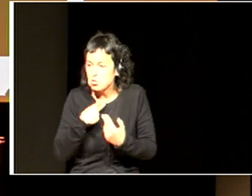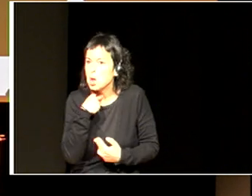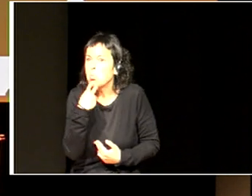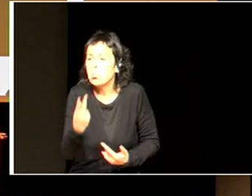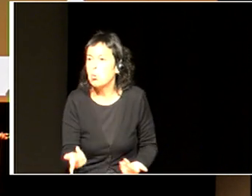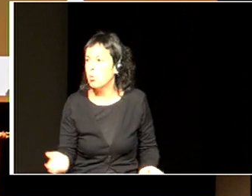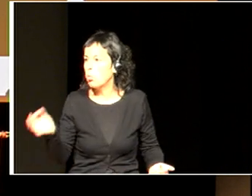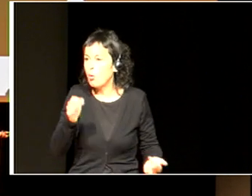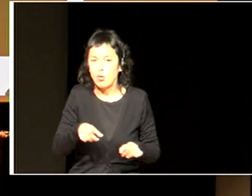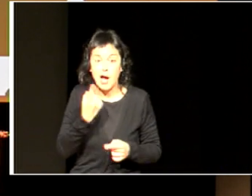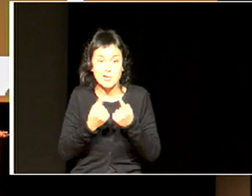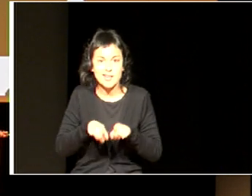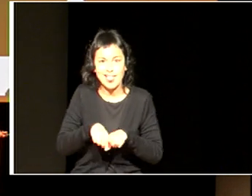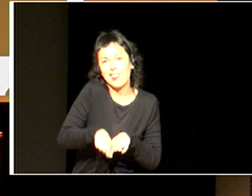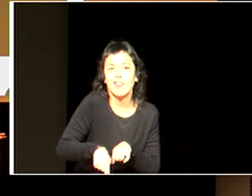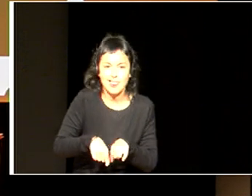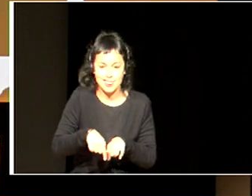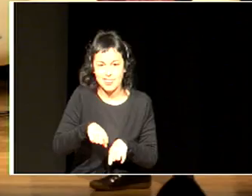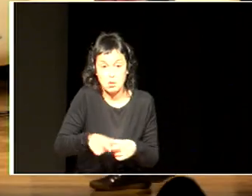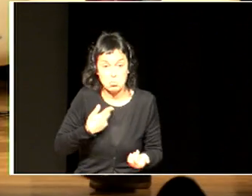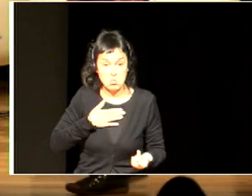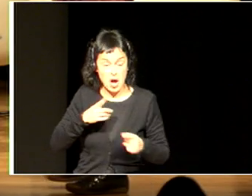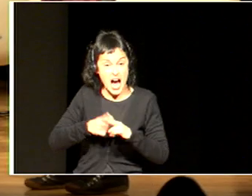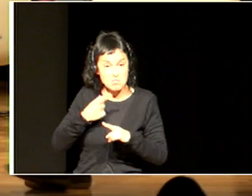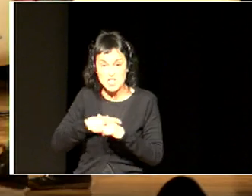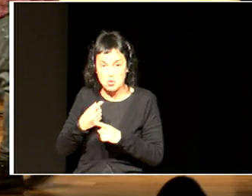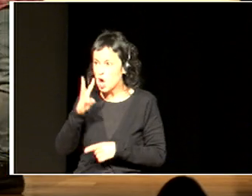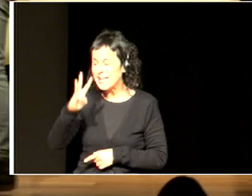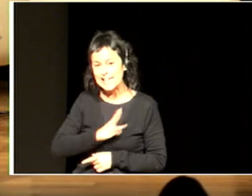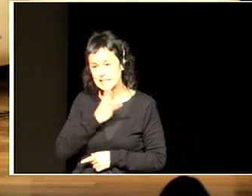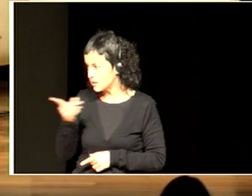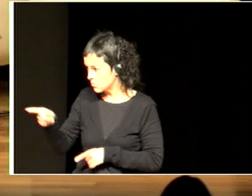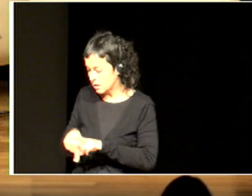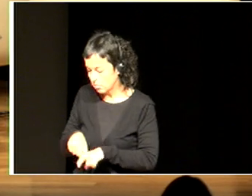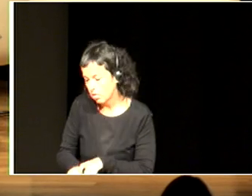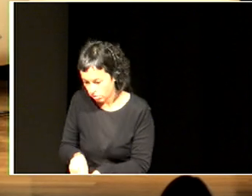les da por cojear a mi sobrino le dio tres días por ir así